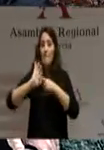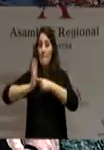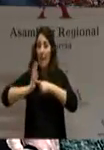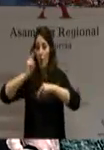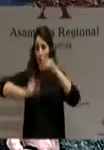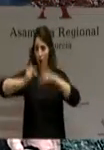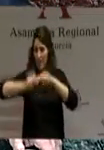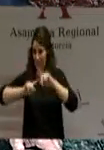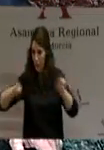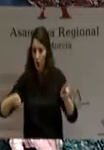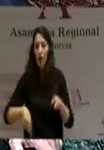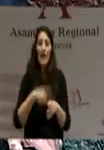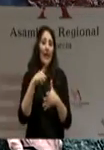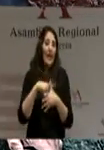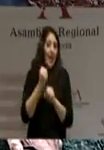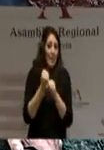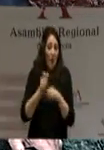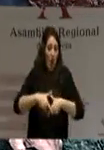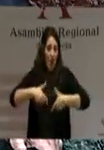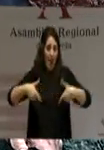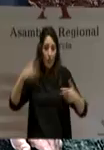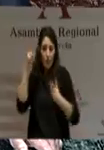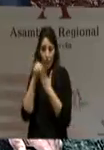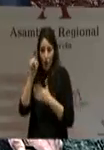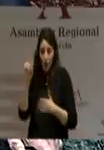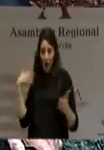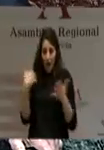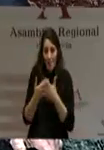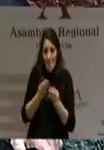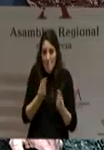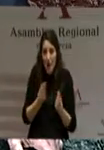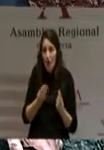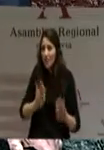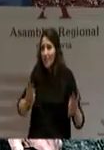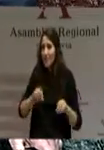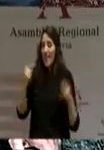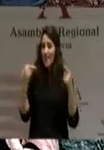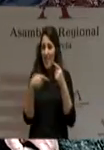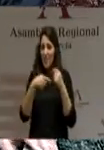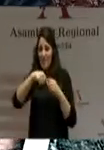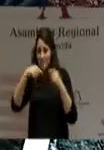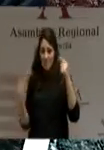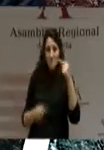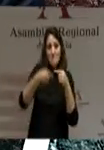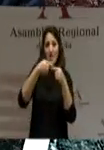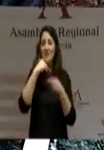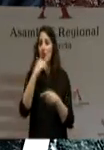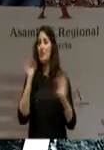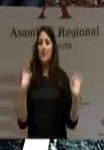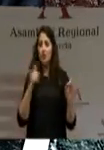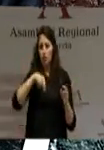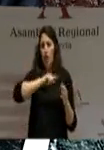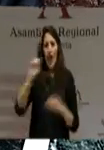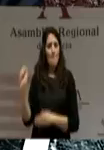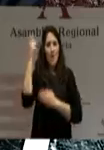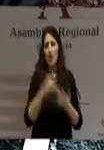obras, ni el empleo es mejor que en el año 2011, ni se ha reducido el déficit, al contrario, somos los campeones de España, ni se ha reducido la